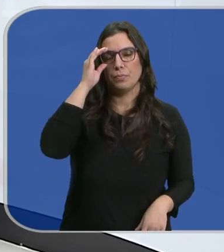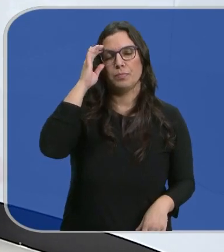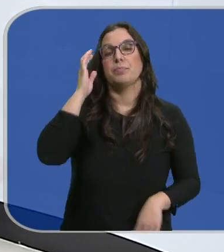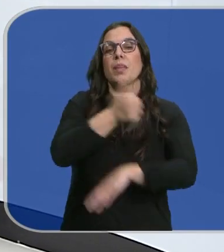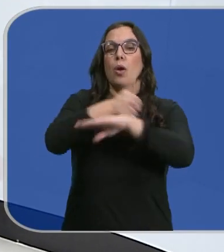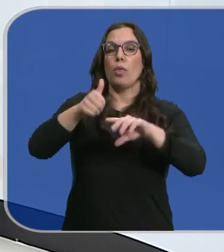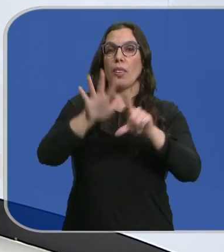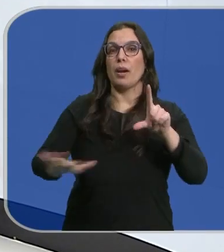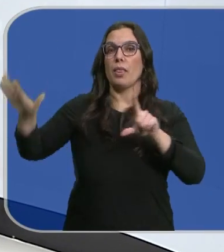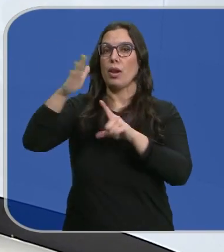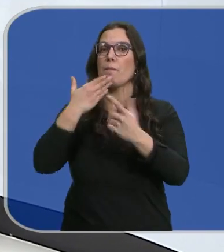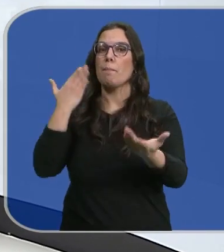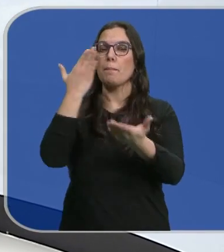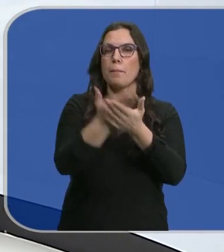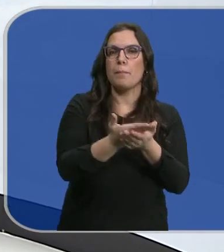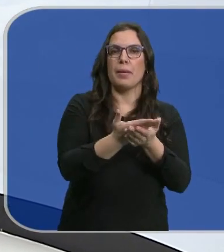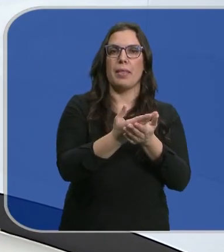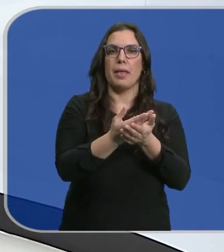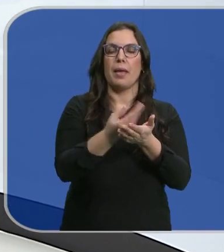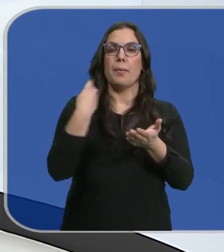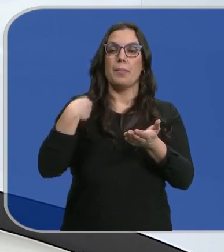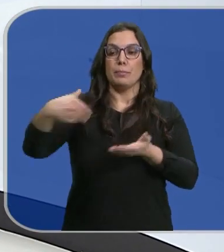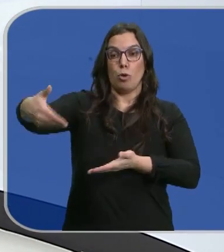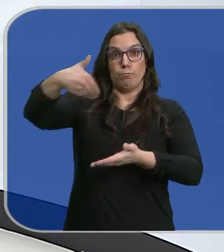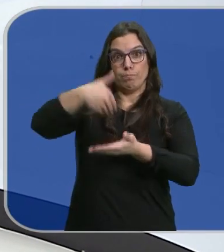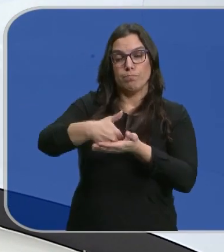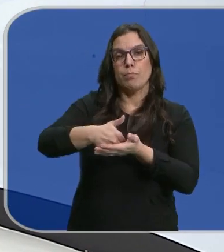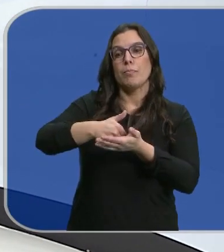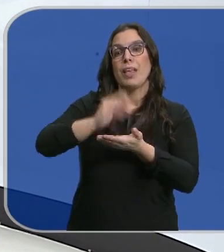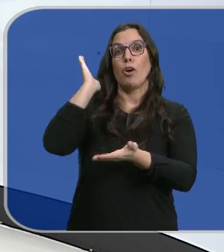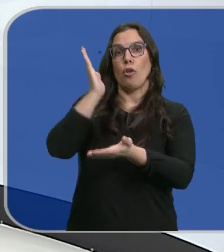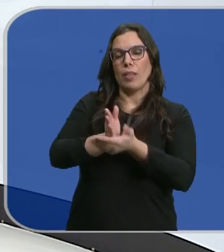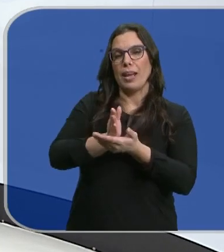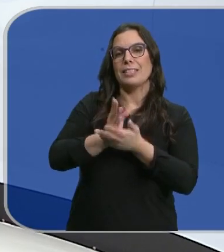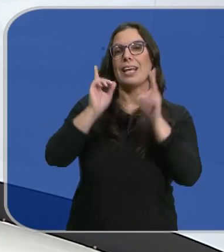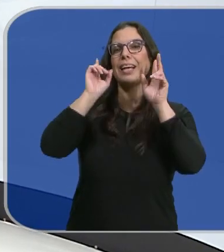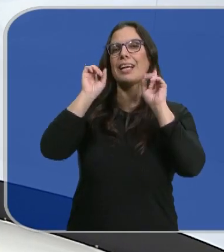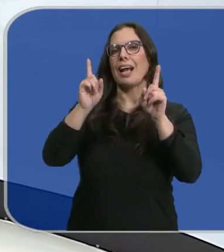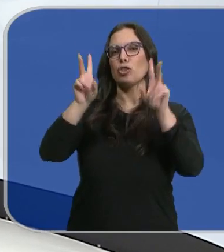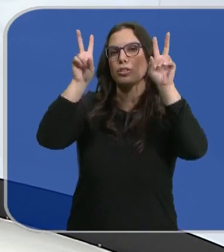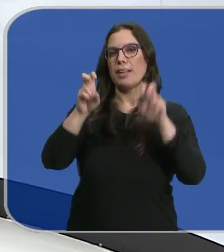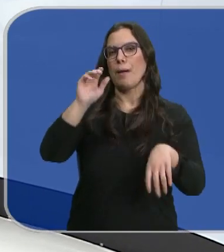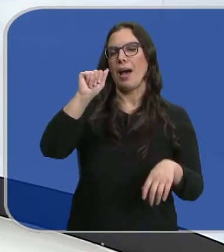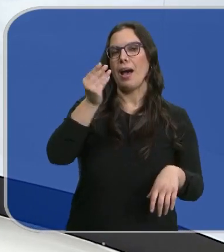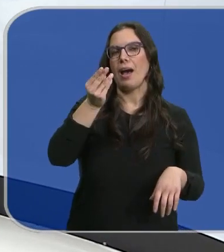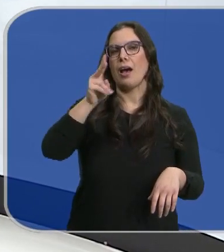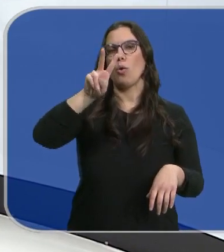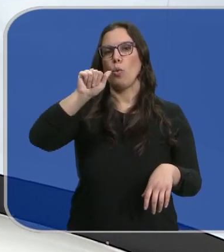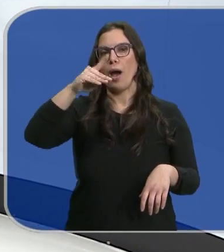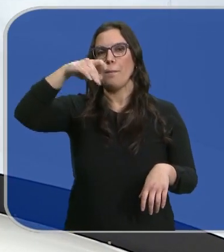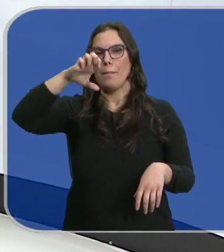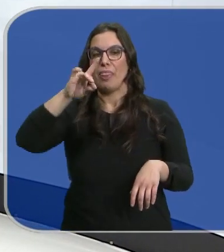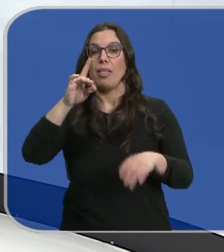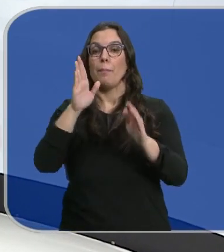La Audiencia Nacional pide revisar la solicitud de penas en el caso Aquamed para adecuarse a los nuevos tipos que recoge el Código Penal para